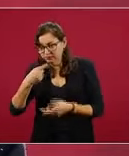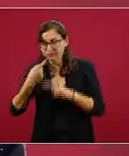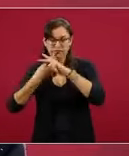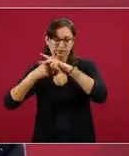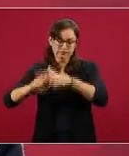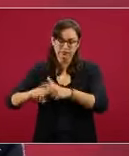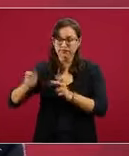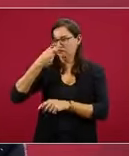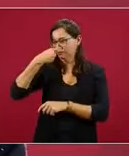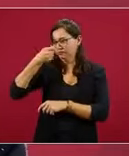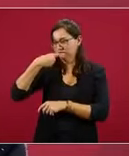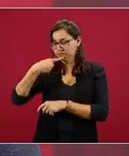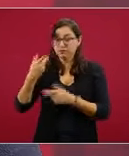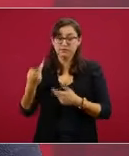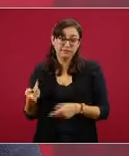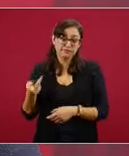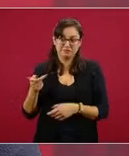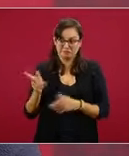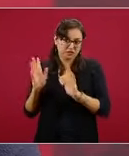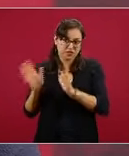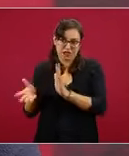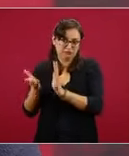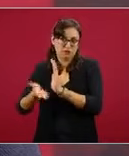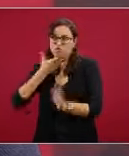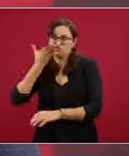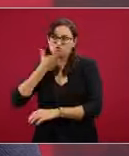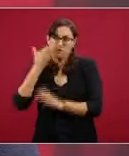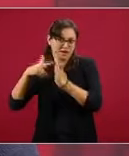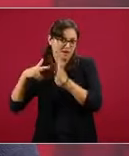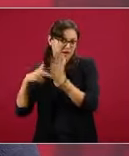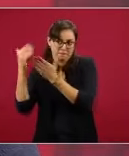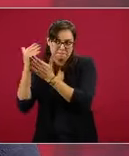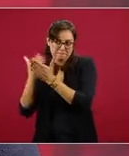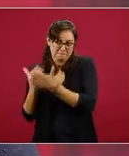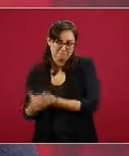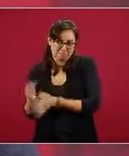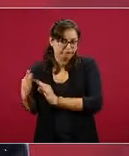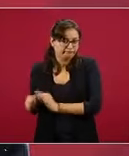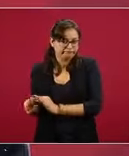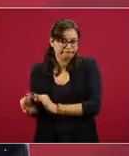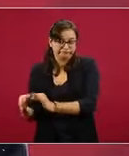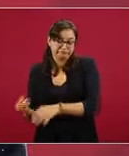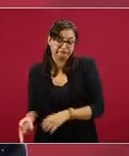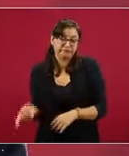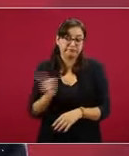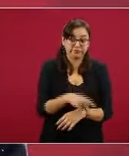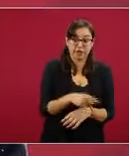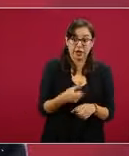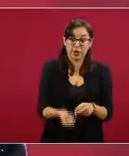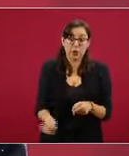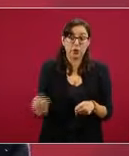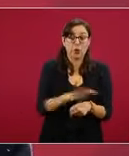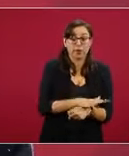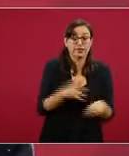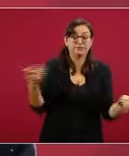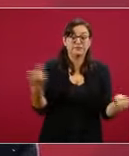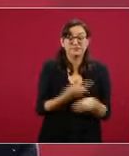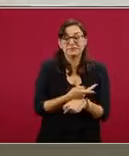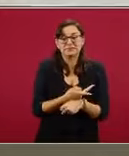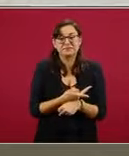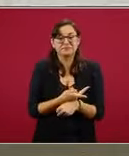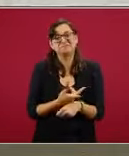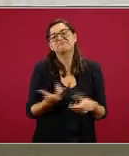el oseltamivir. Lamentablemente en COVID-19, dado que no hay un tratamiento específico, cuando una persona ingresa al hospital,